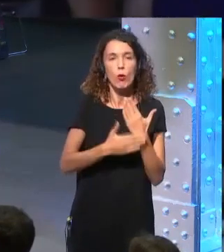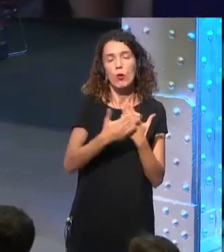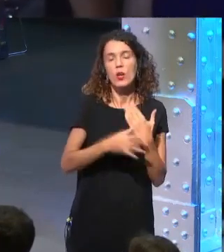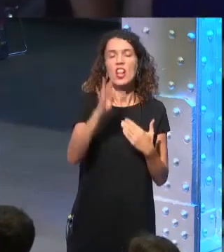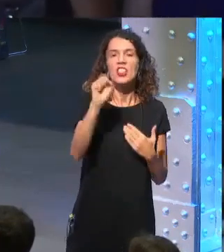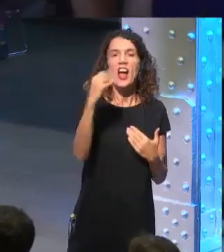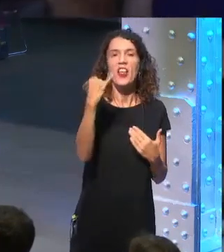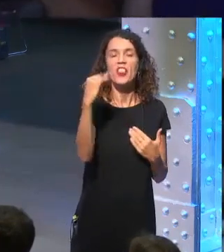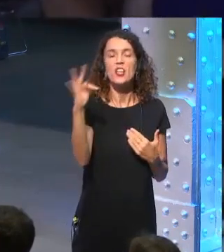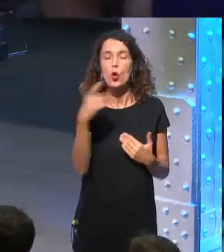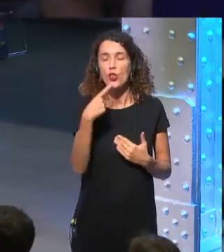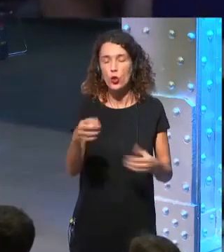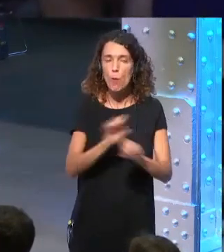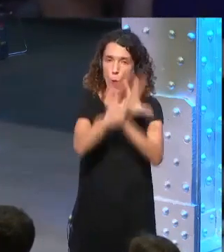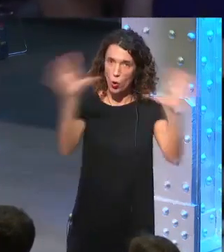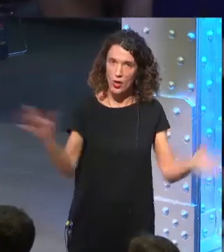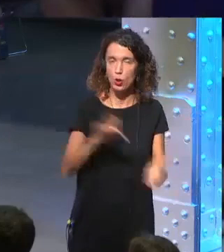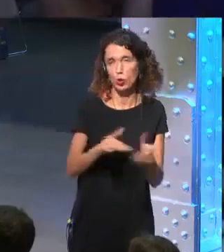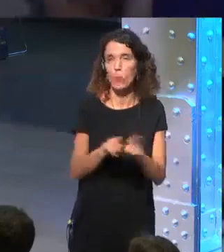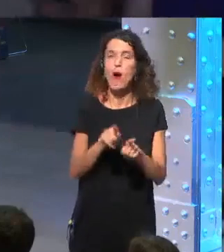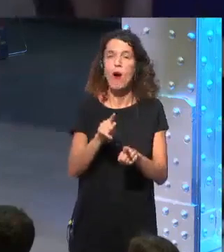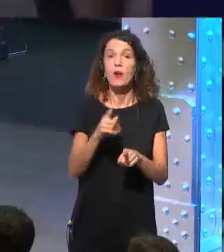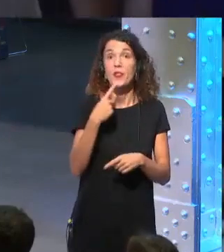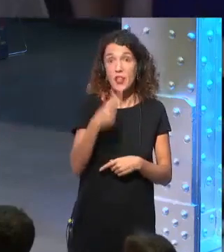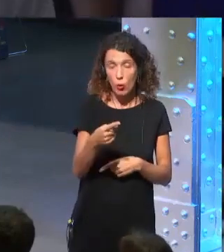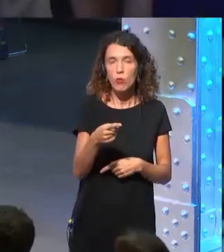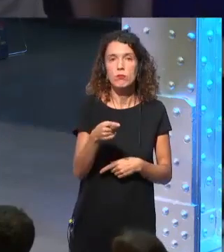Tácito lo dijo con claridad a propósito de los britanos.